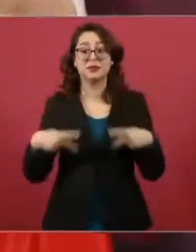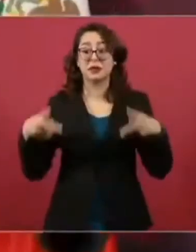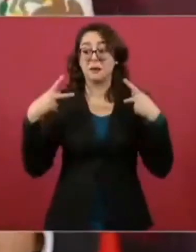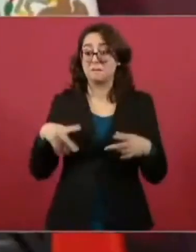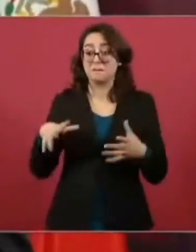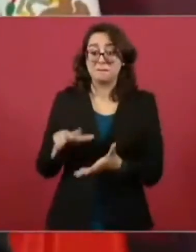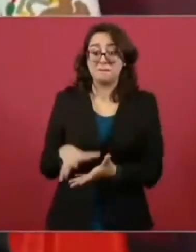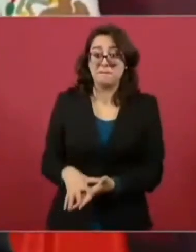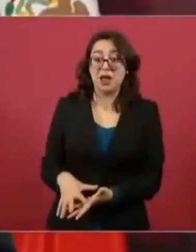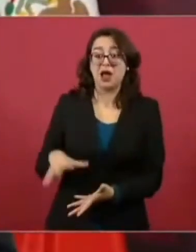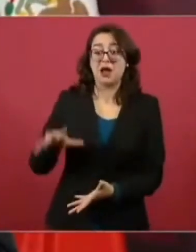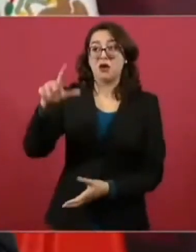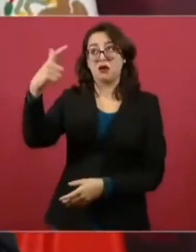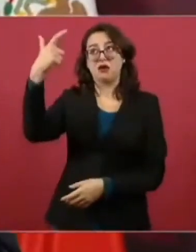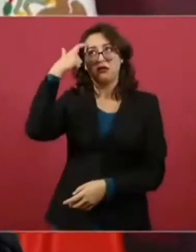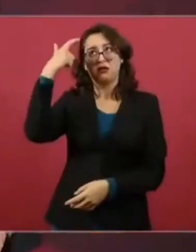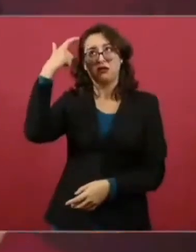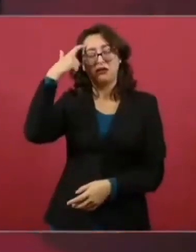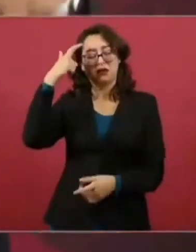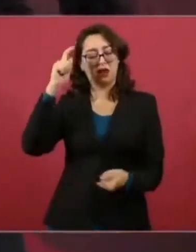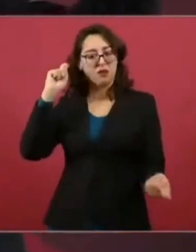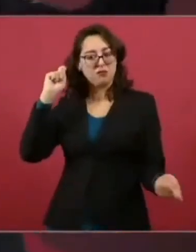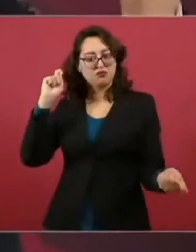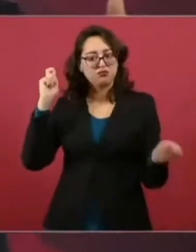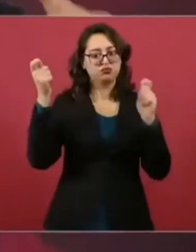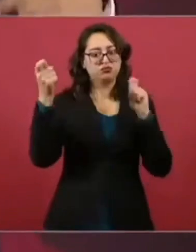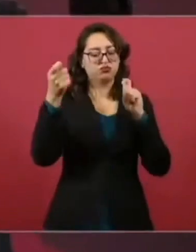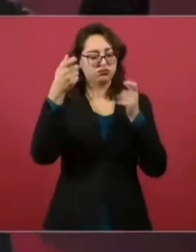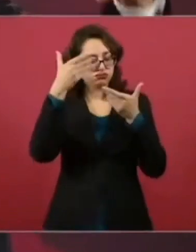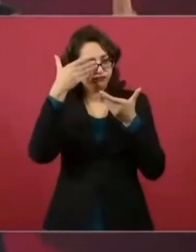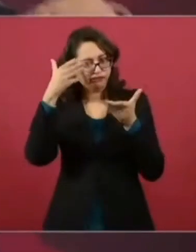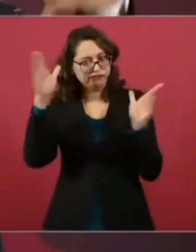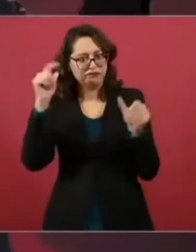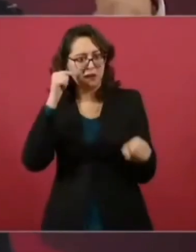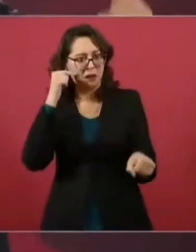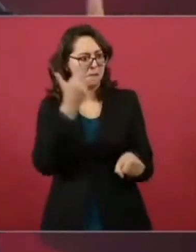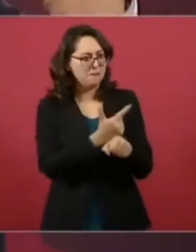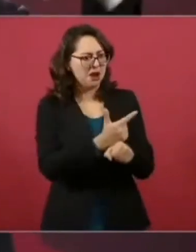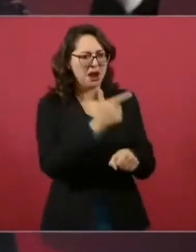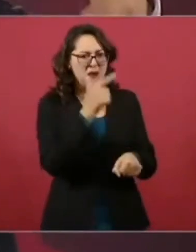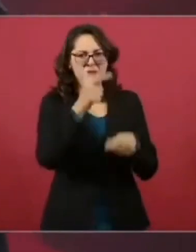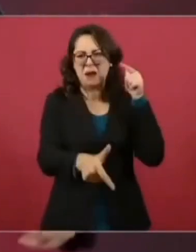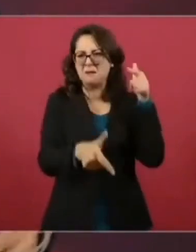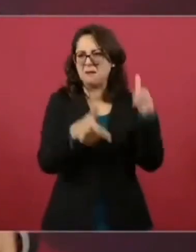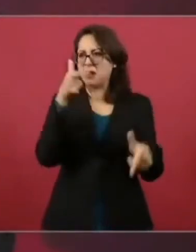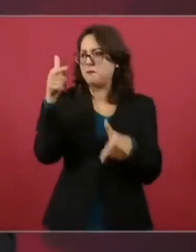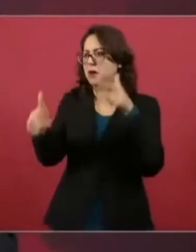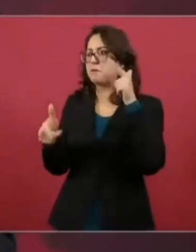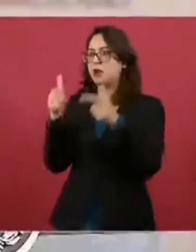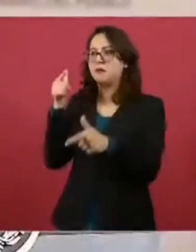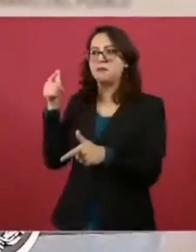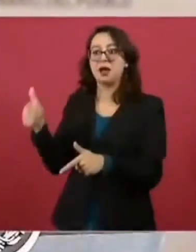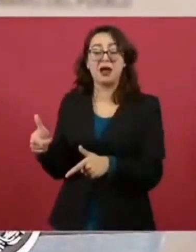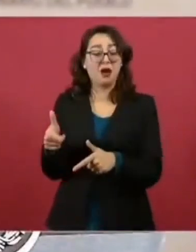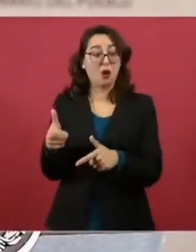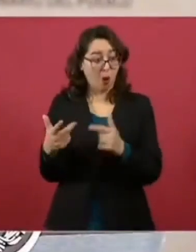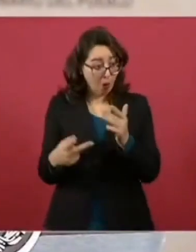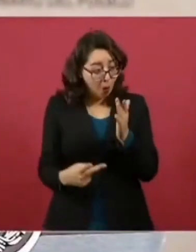cambia todo. Es una revolución de las conciencias.